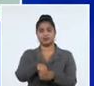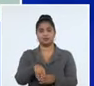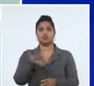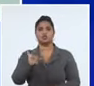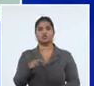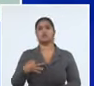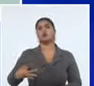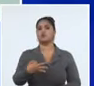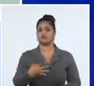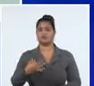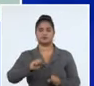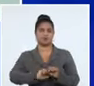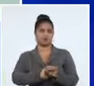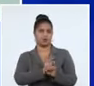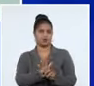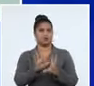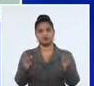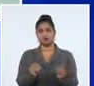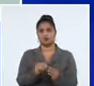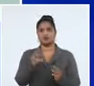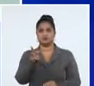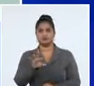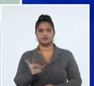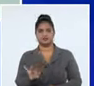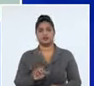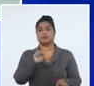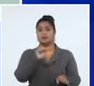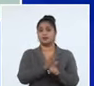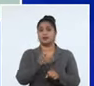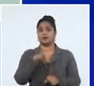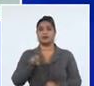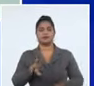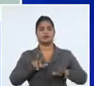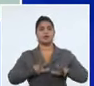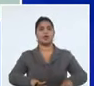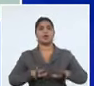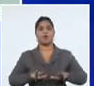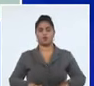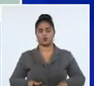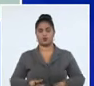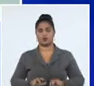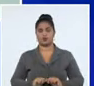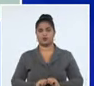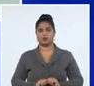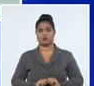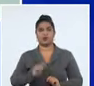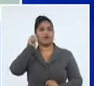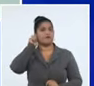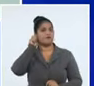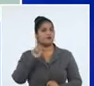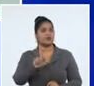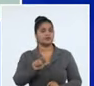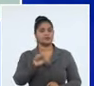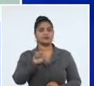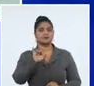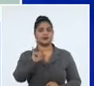municipios. Chambas con 13, Morón, Bolivia y Florencia con 6 cada